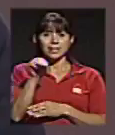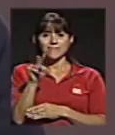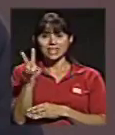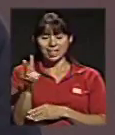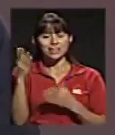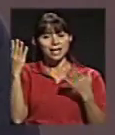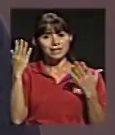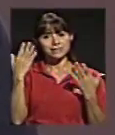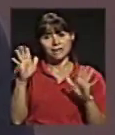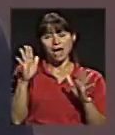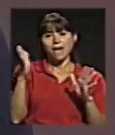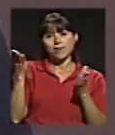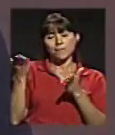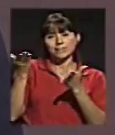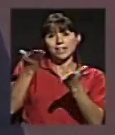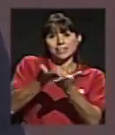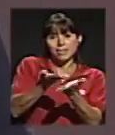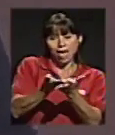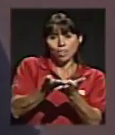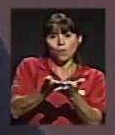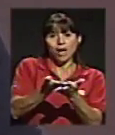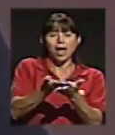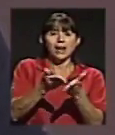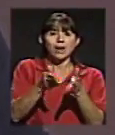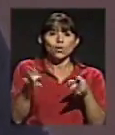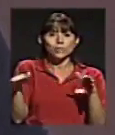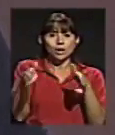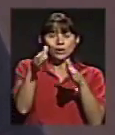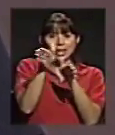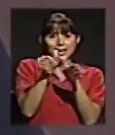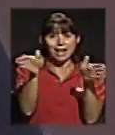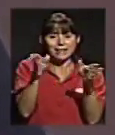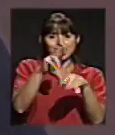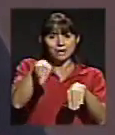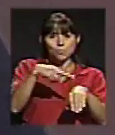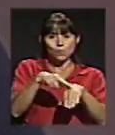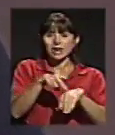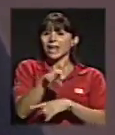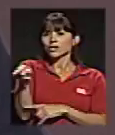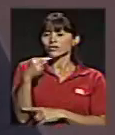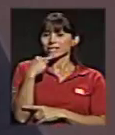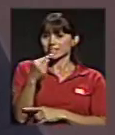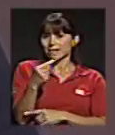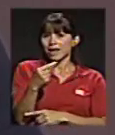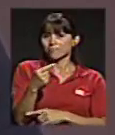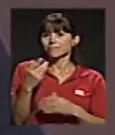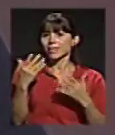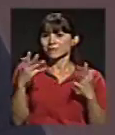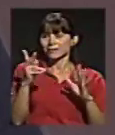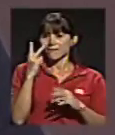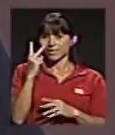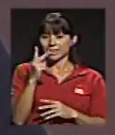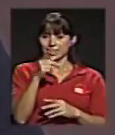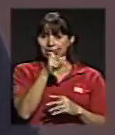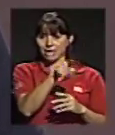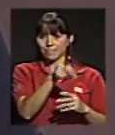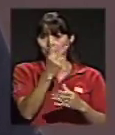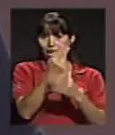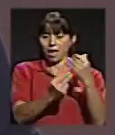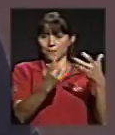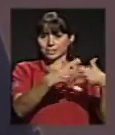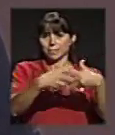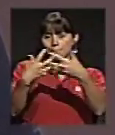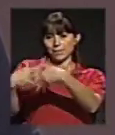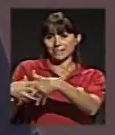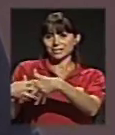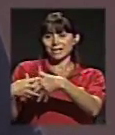de la República, en el cual ellos argumentaban que existían vínculos reales que mostraban nexos empresariales entre ambas empresas, el Corte Inglés